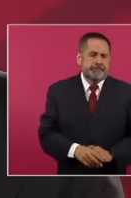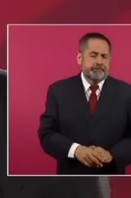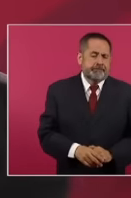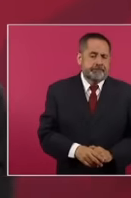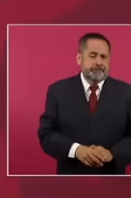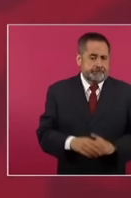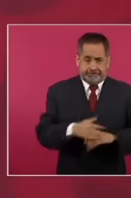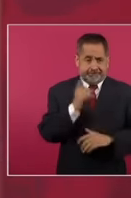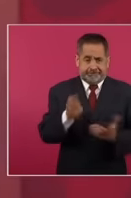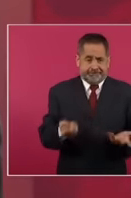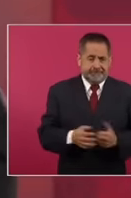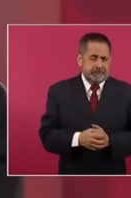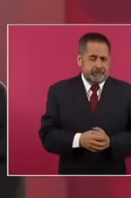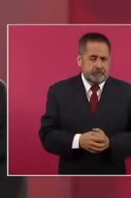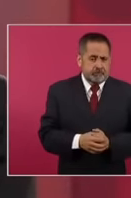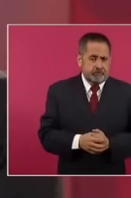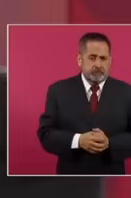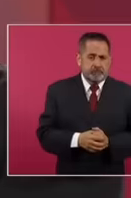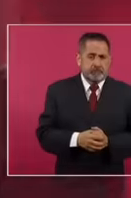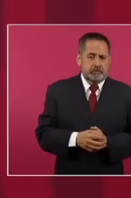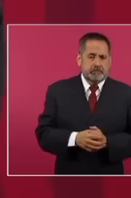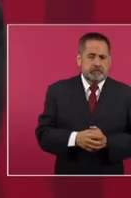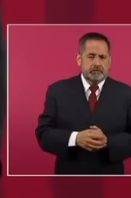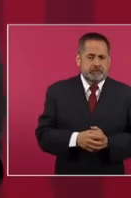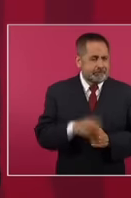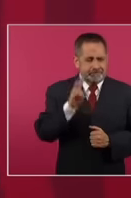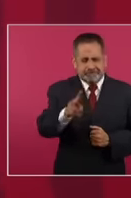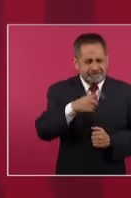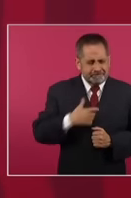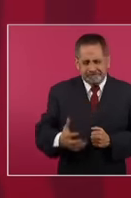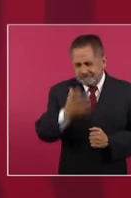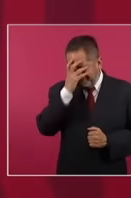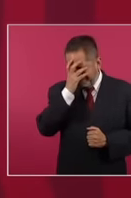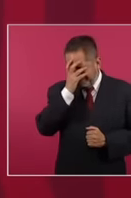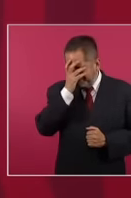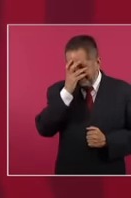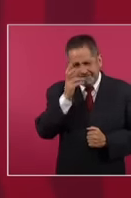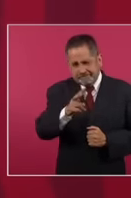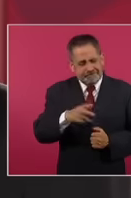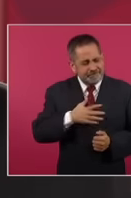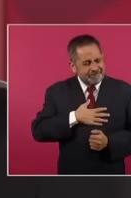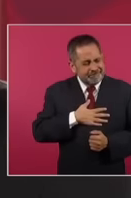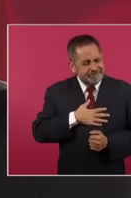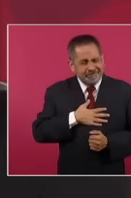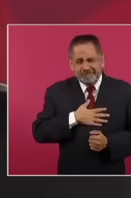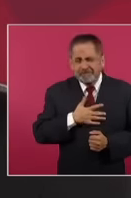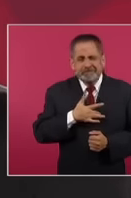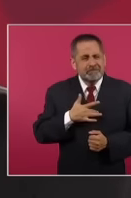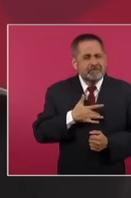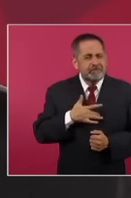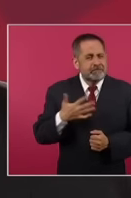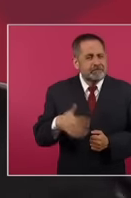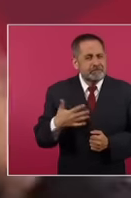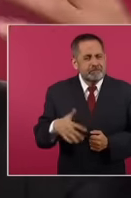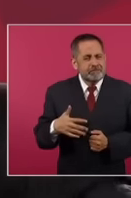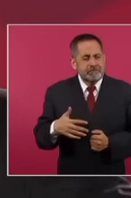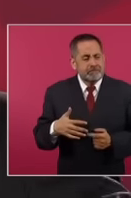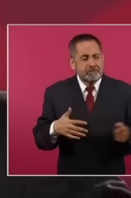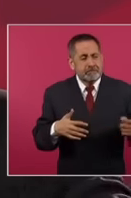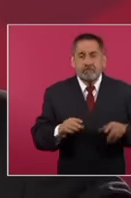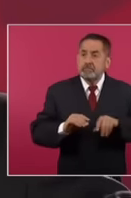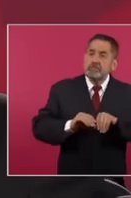porque lo que la vergüenza y duele es que nos